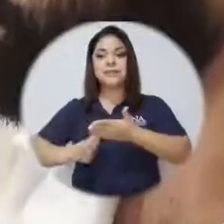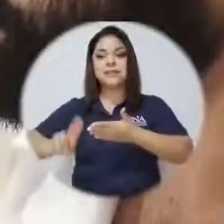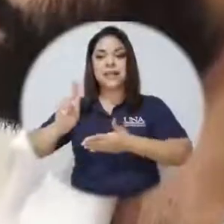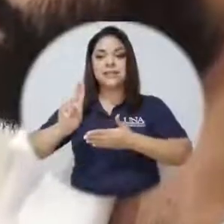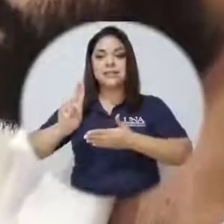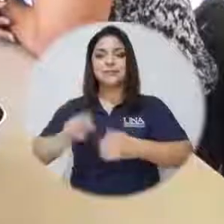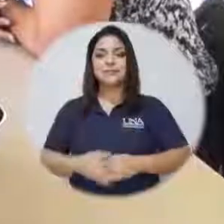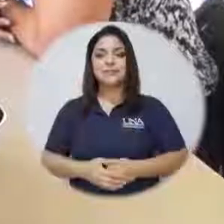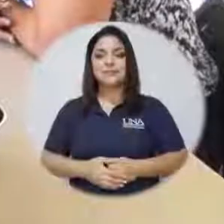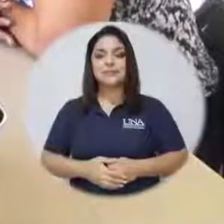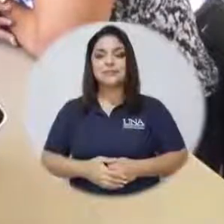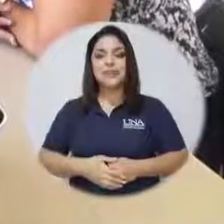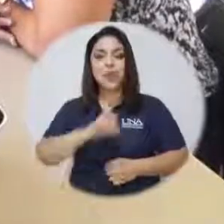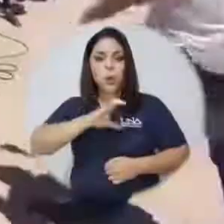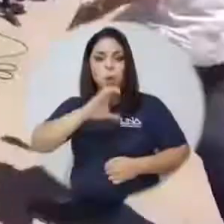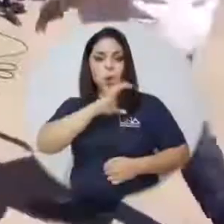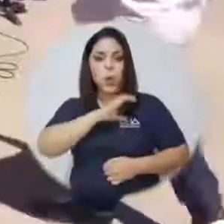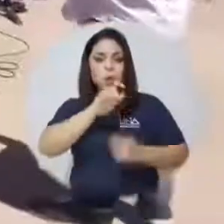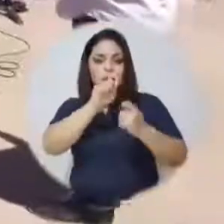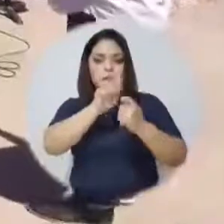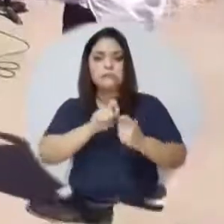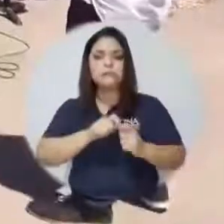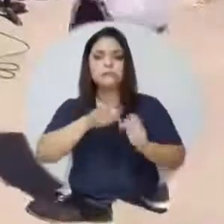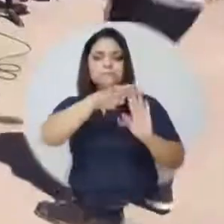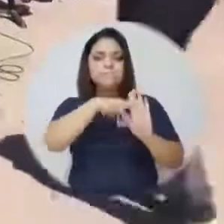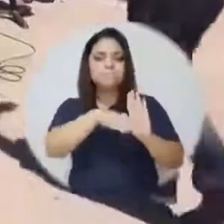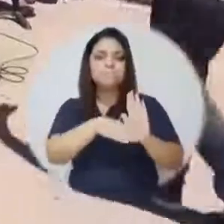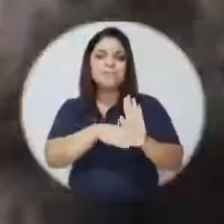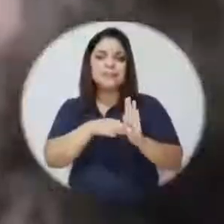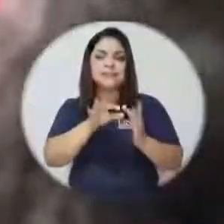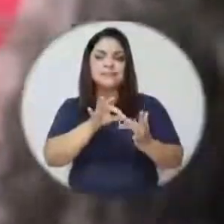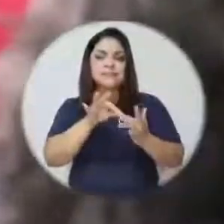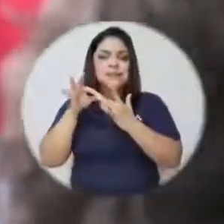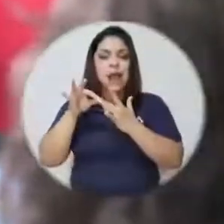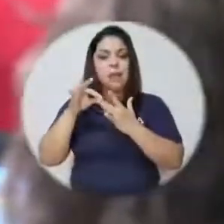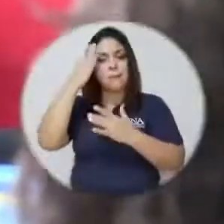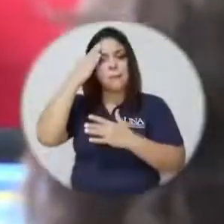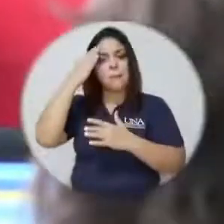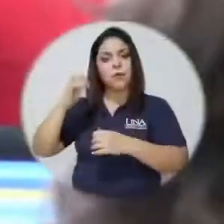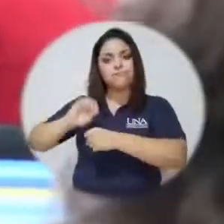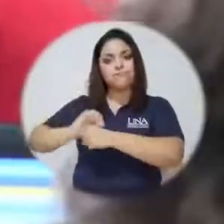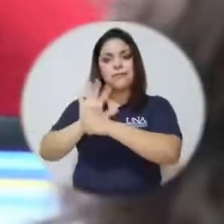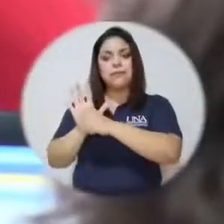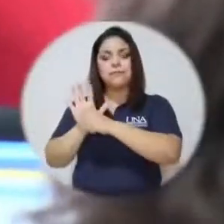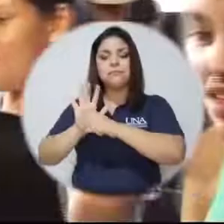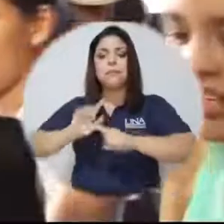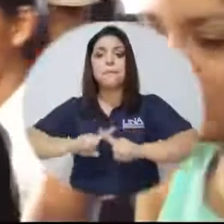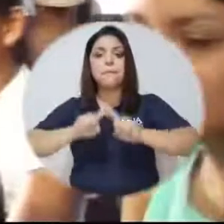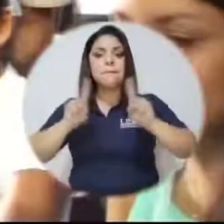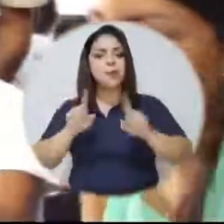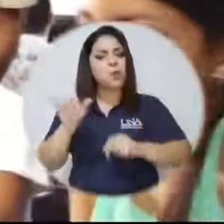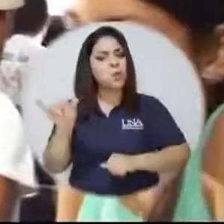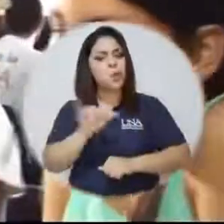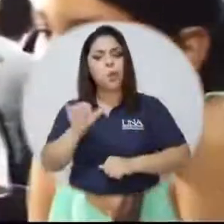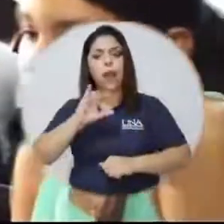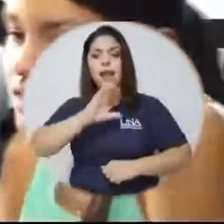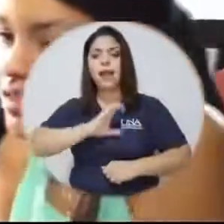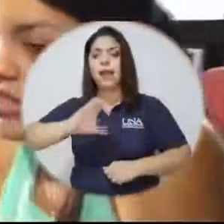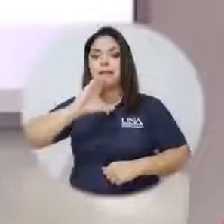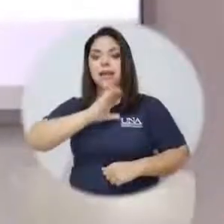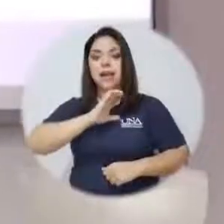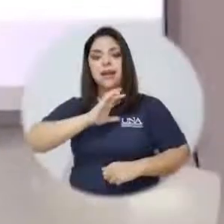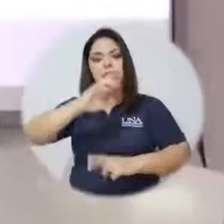universidad. En condiciones particulares, como son las propias de la pandemia, pero con la misma